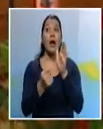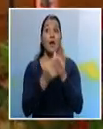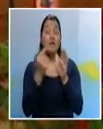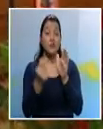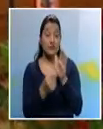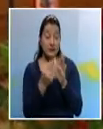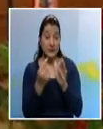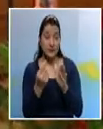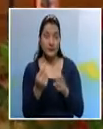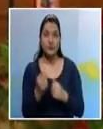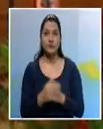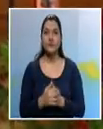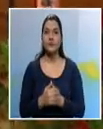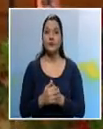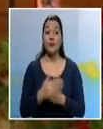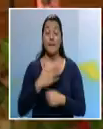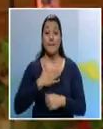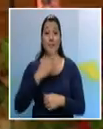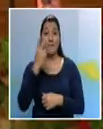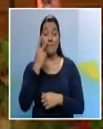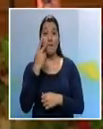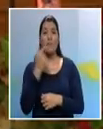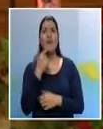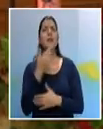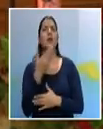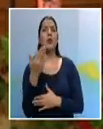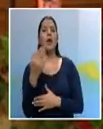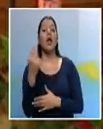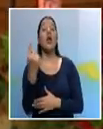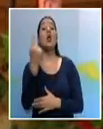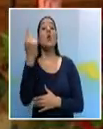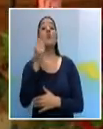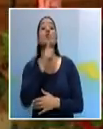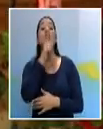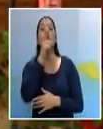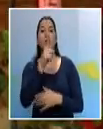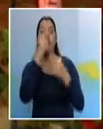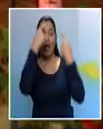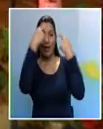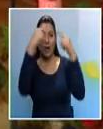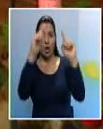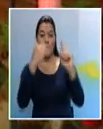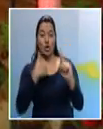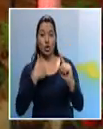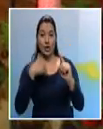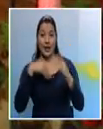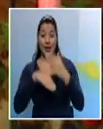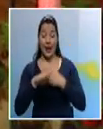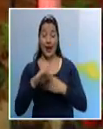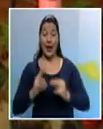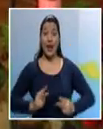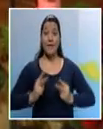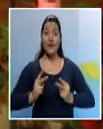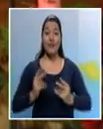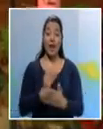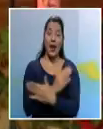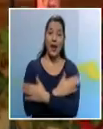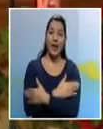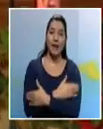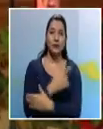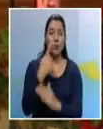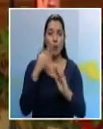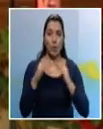papá que lo único cierto que había recogido en la vida era el cariño del pueblo